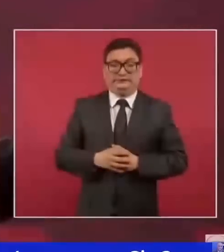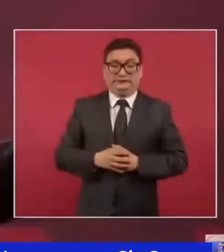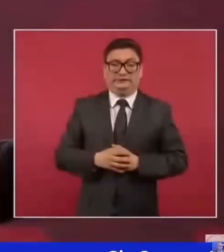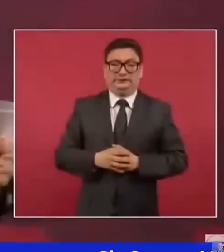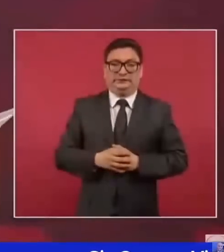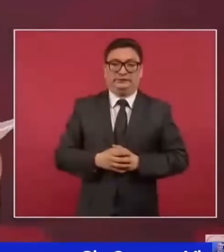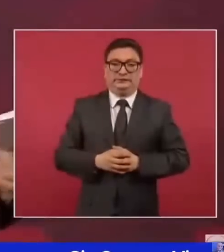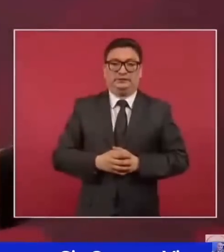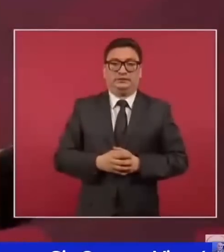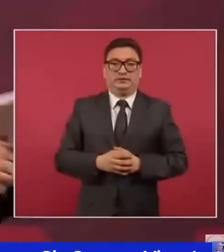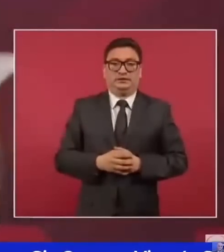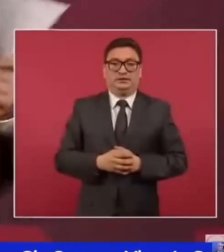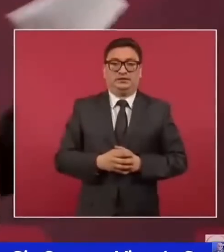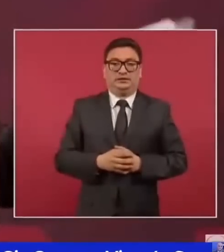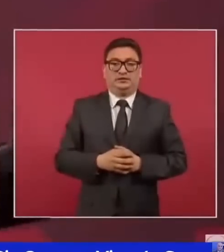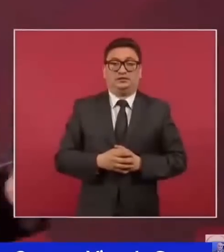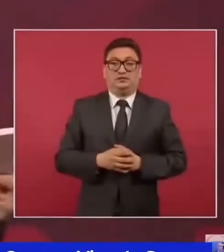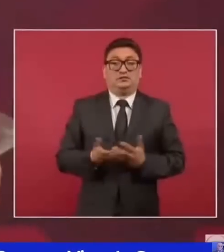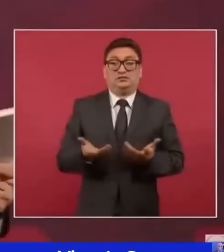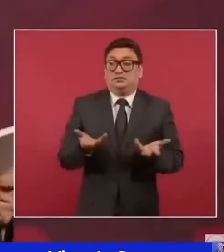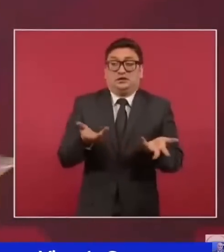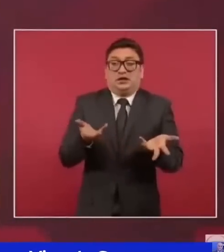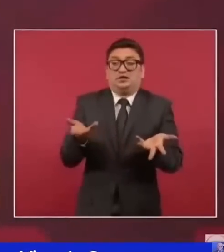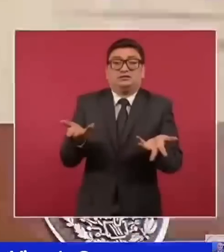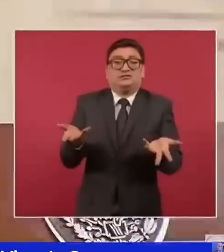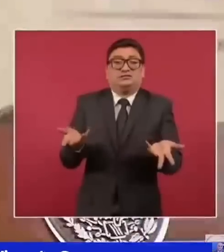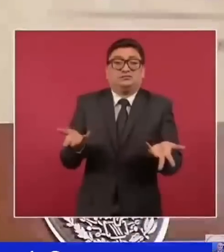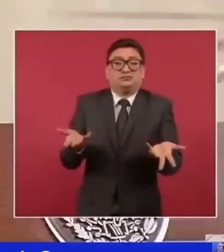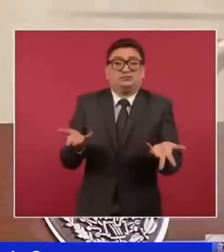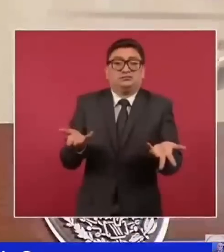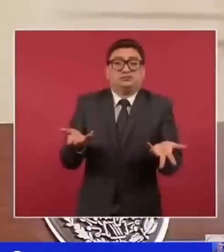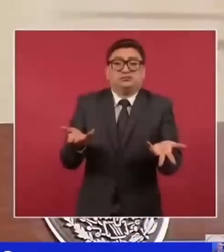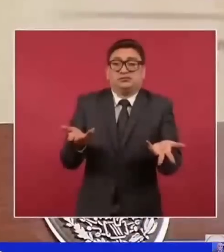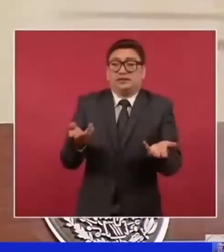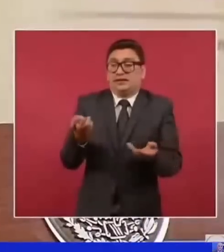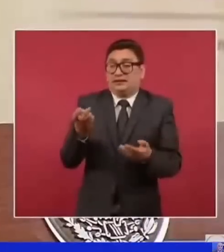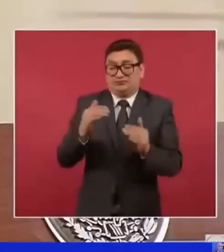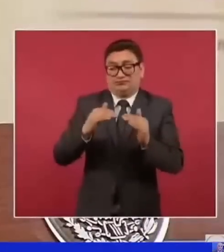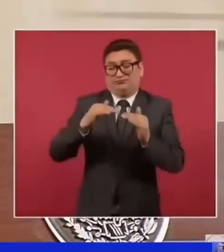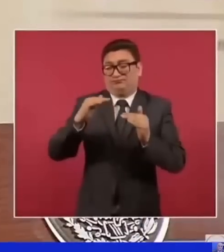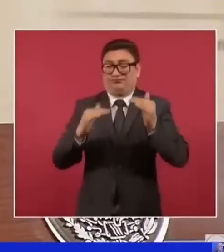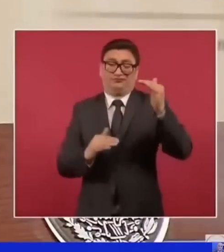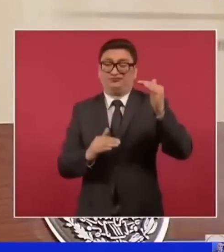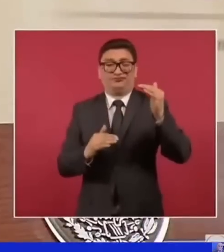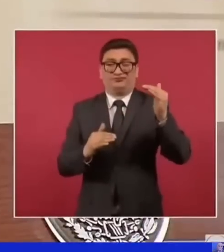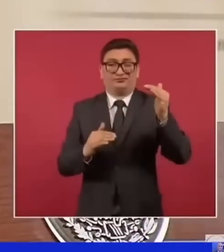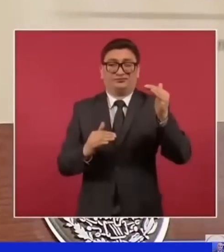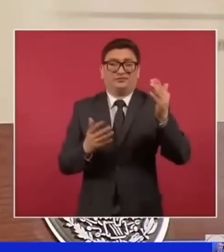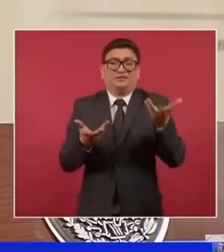¿Y qué se hace por enfrentar esa desigualdad?